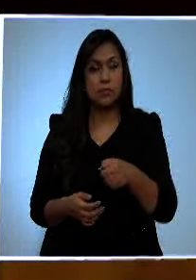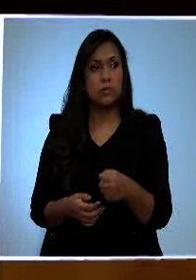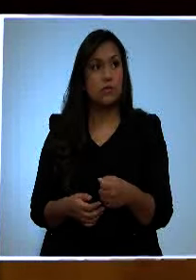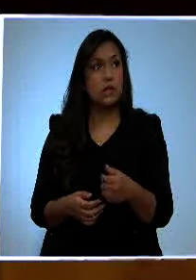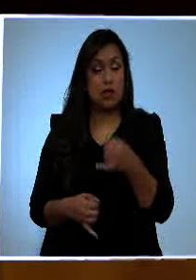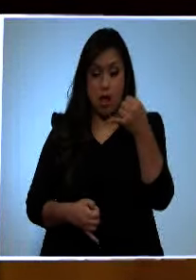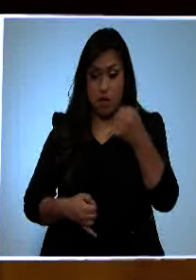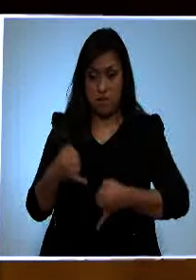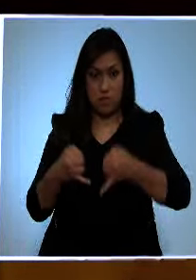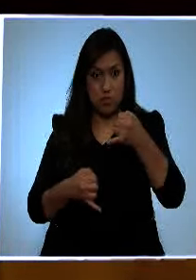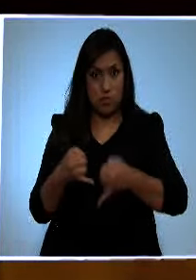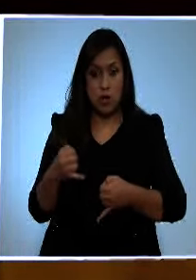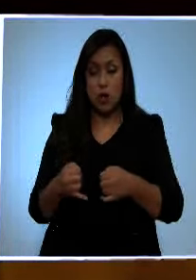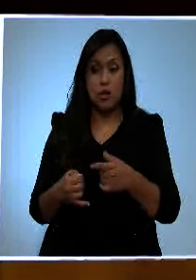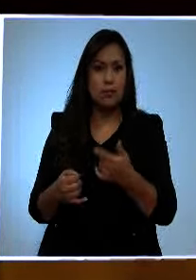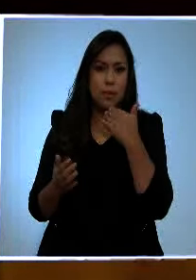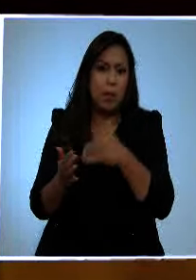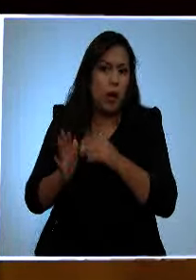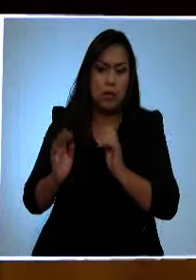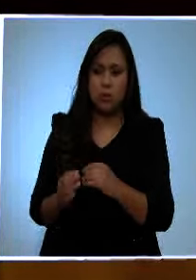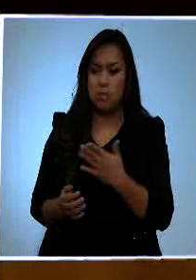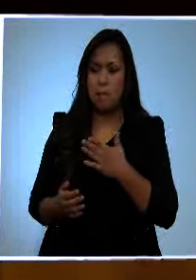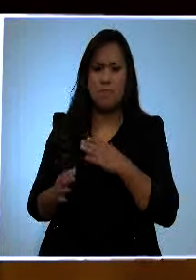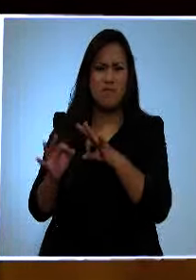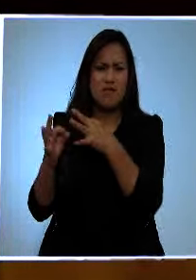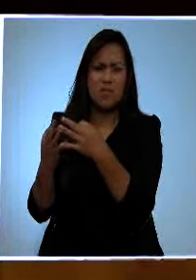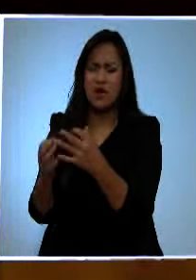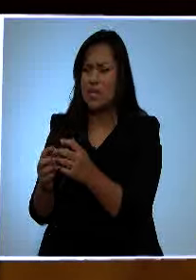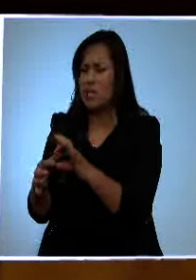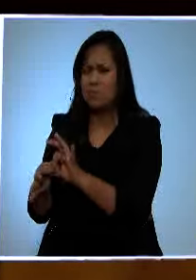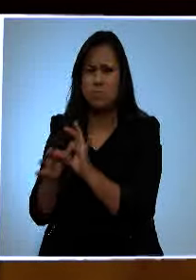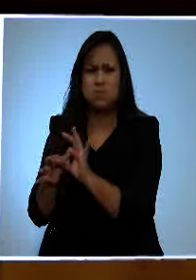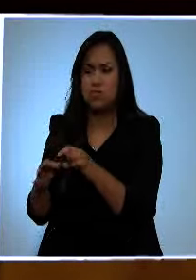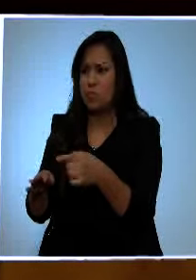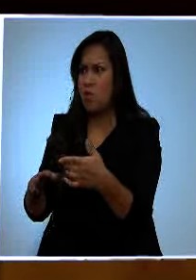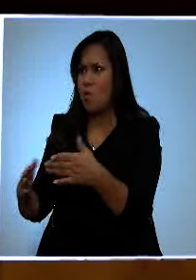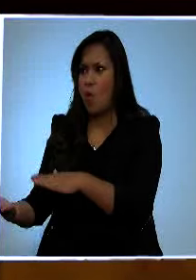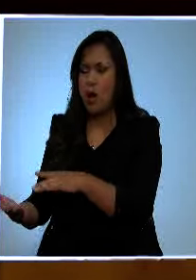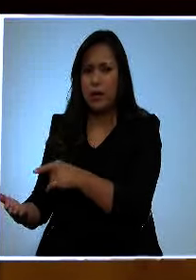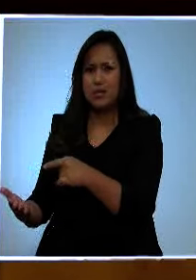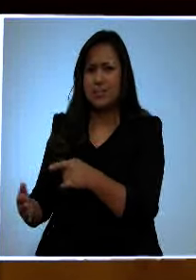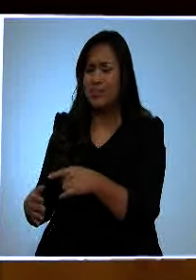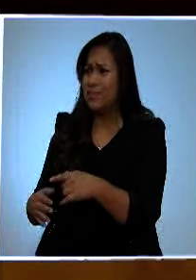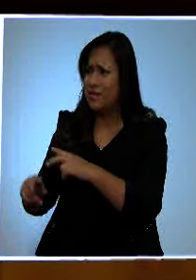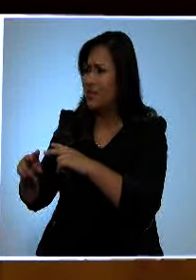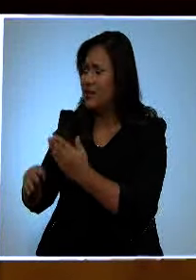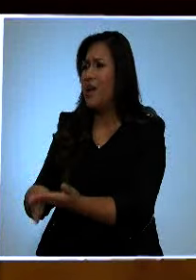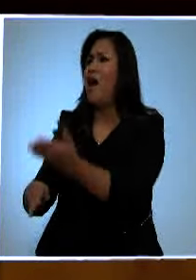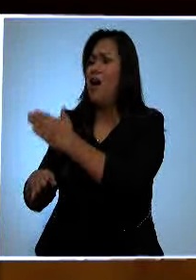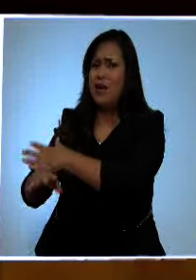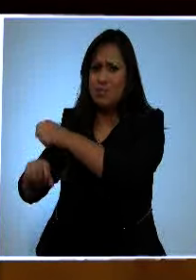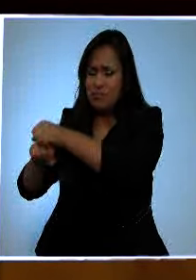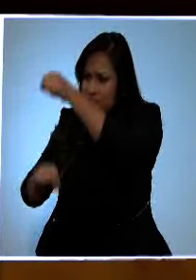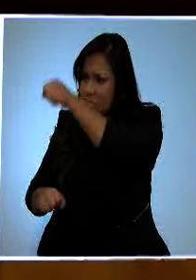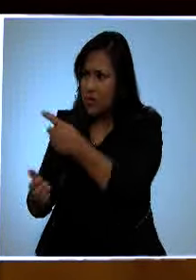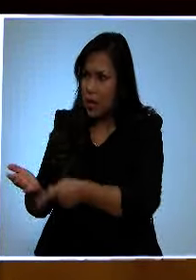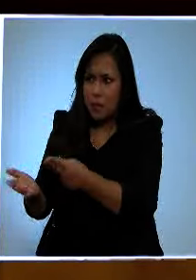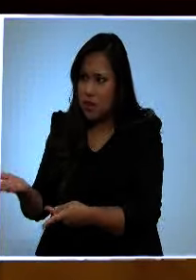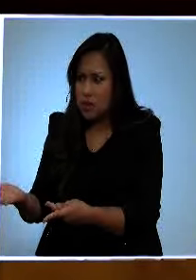de entregar justicia a las familias que los necesitan de ahí que la Policía Nacional hace un excelente trabajo pero